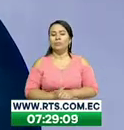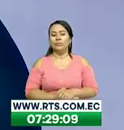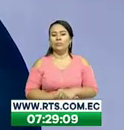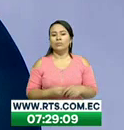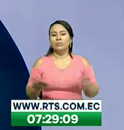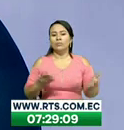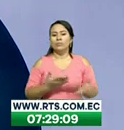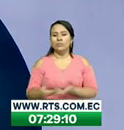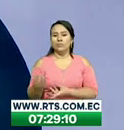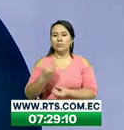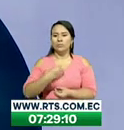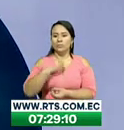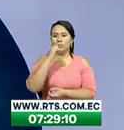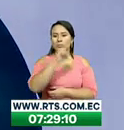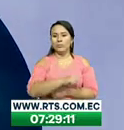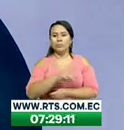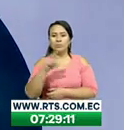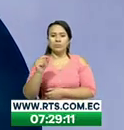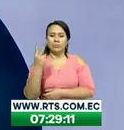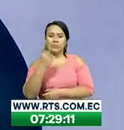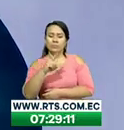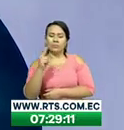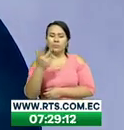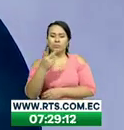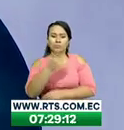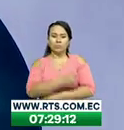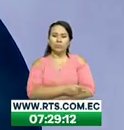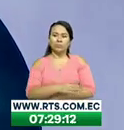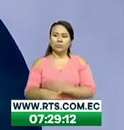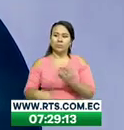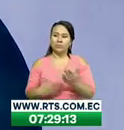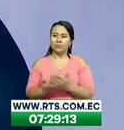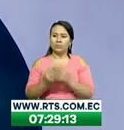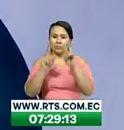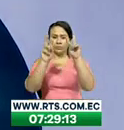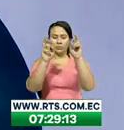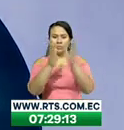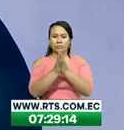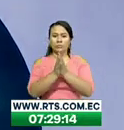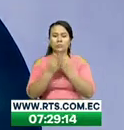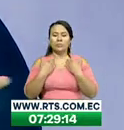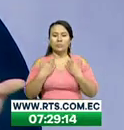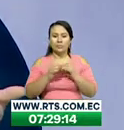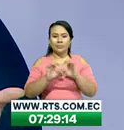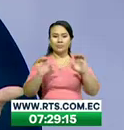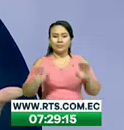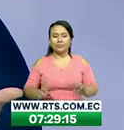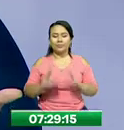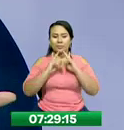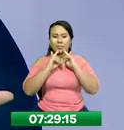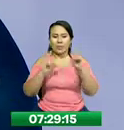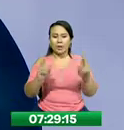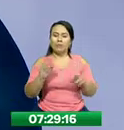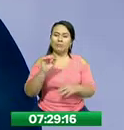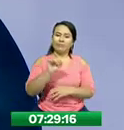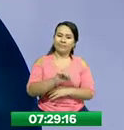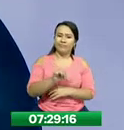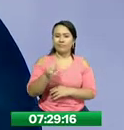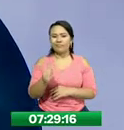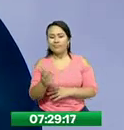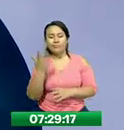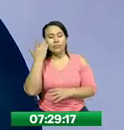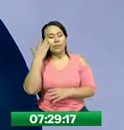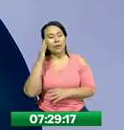ellos pueden reaccionar en 2 o 3 días y a nosotros nos puede tomar, por temas de ser una empresa pública, hasta 2 o 3 semanas. Entonces,